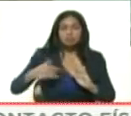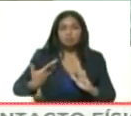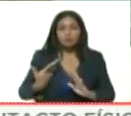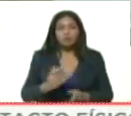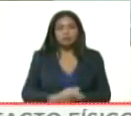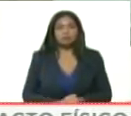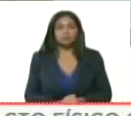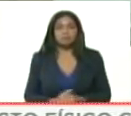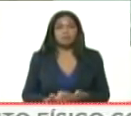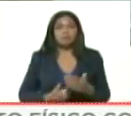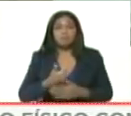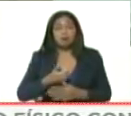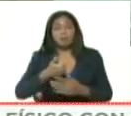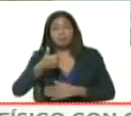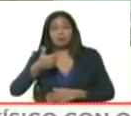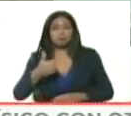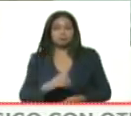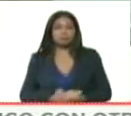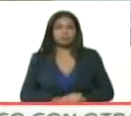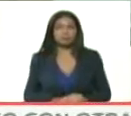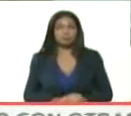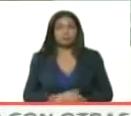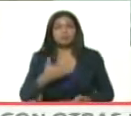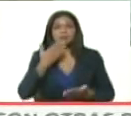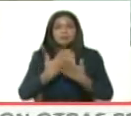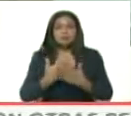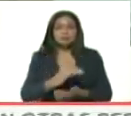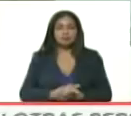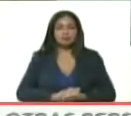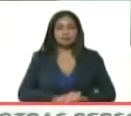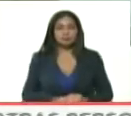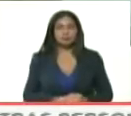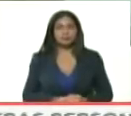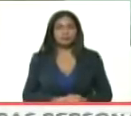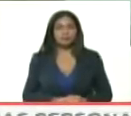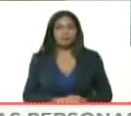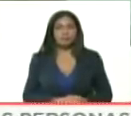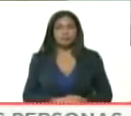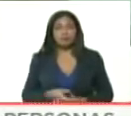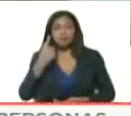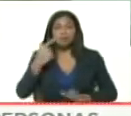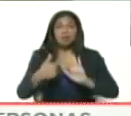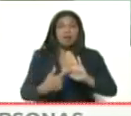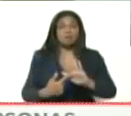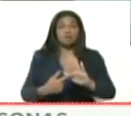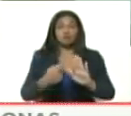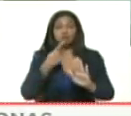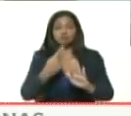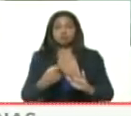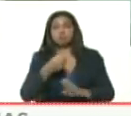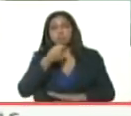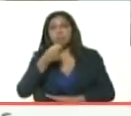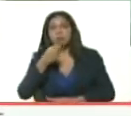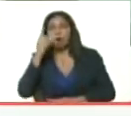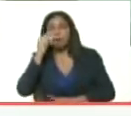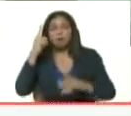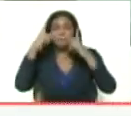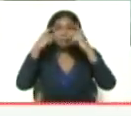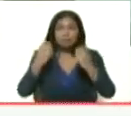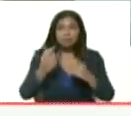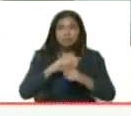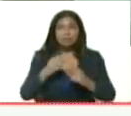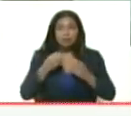profundizar más. Gracias. Gracias. Allí tenían las declaraciones del especialista Wang Mao, quien